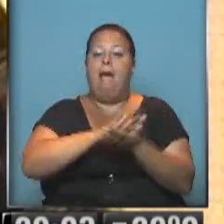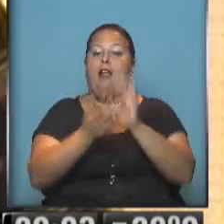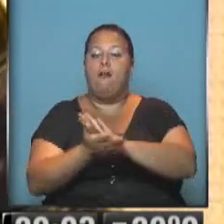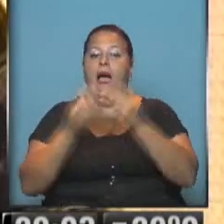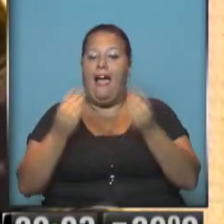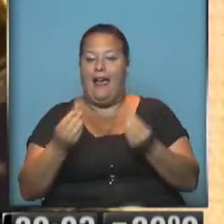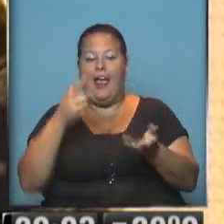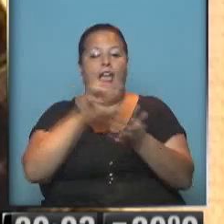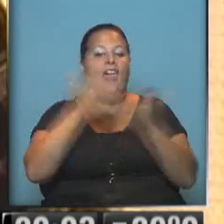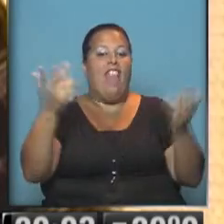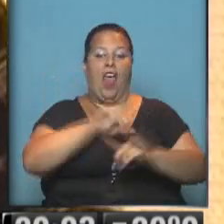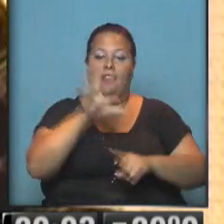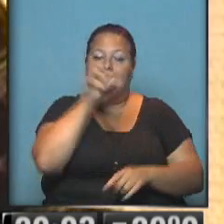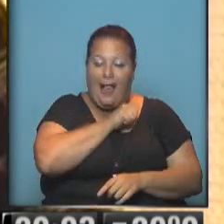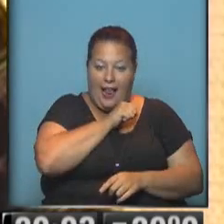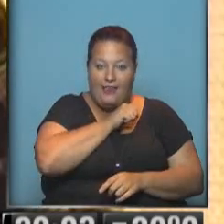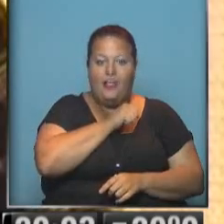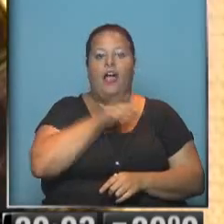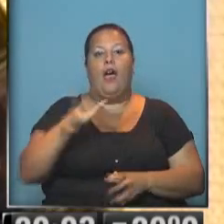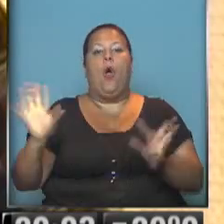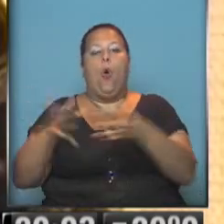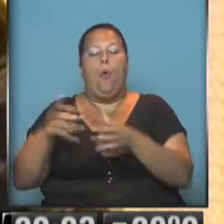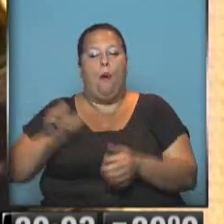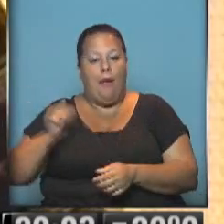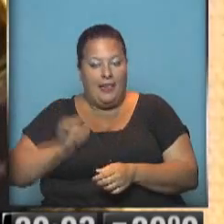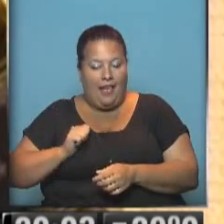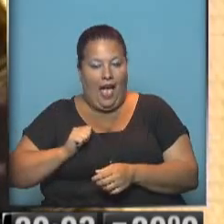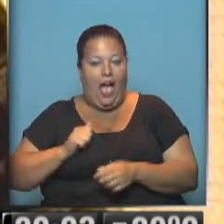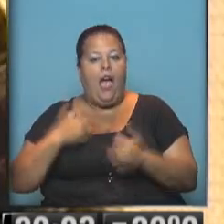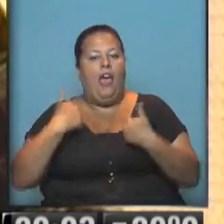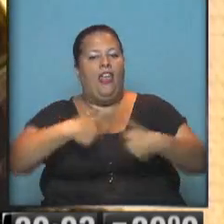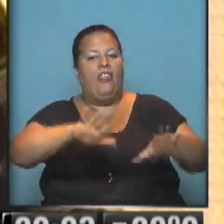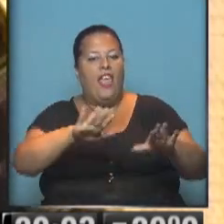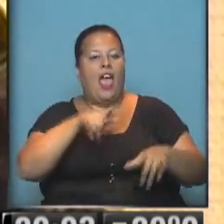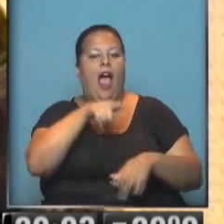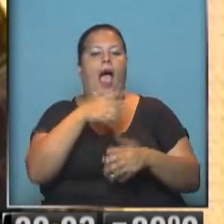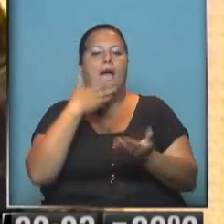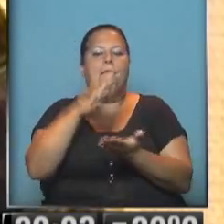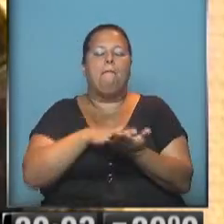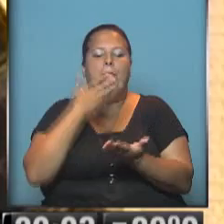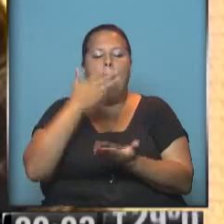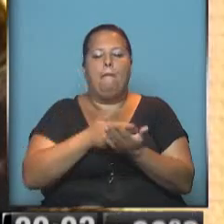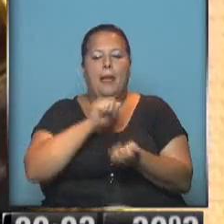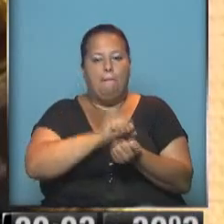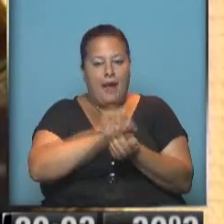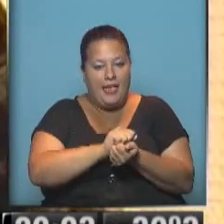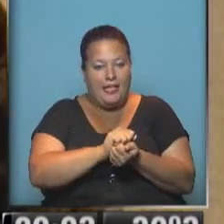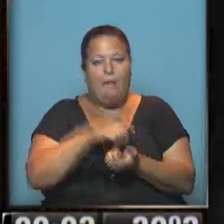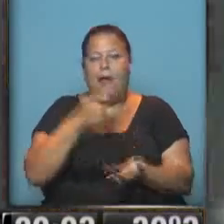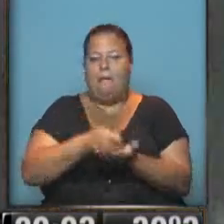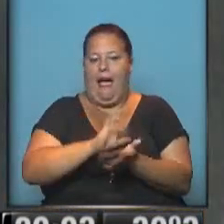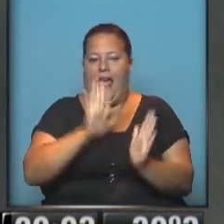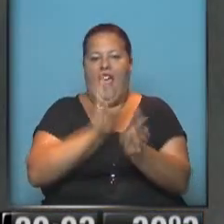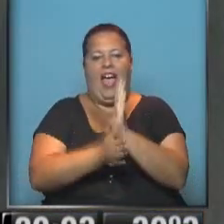publicar nada en los tres diarios, la Junta Militar le permitía el acceso a papel prensa sin poner un